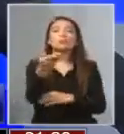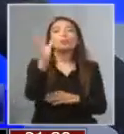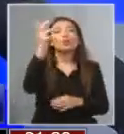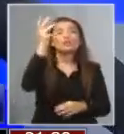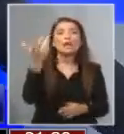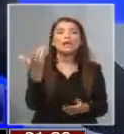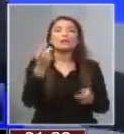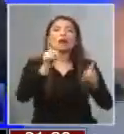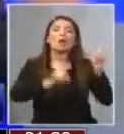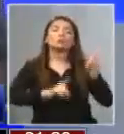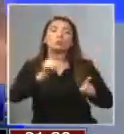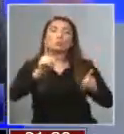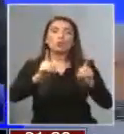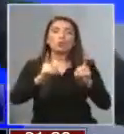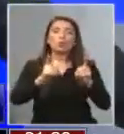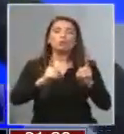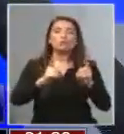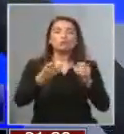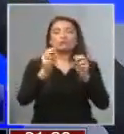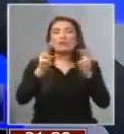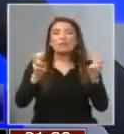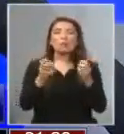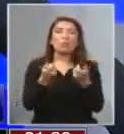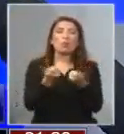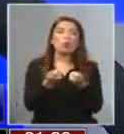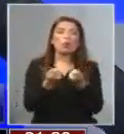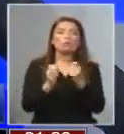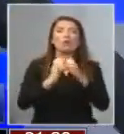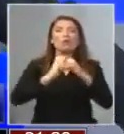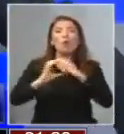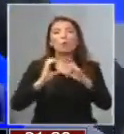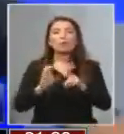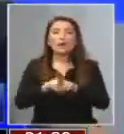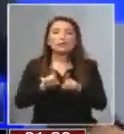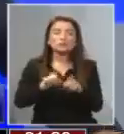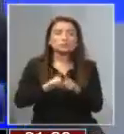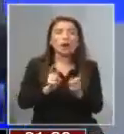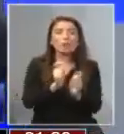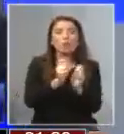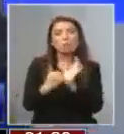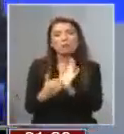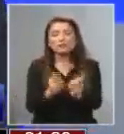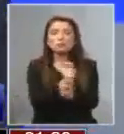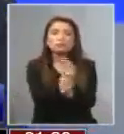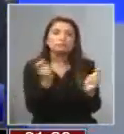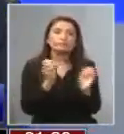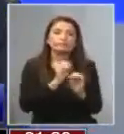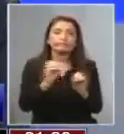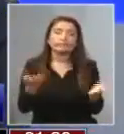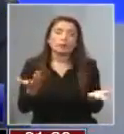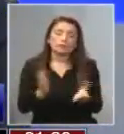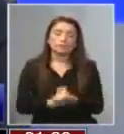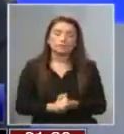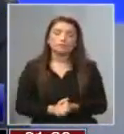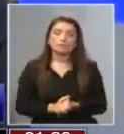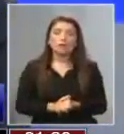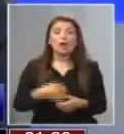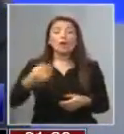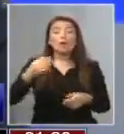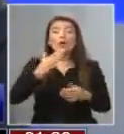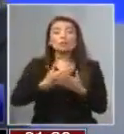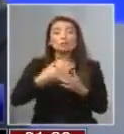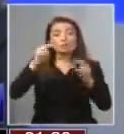códigos comunicacionales de hoy día. En fin. Pero yo creo que el punto es, cuando uno piensa en la educación ciudadana, la educación